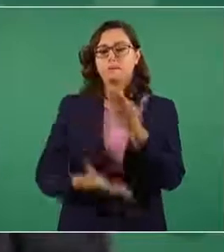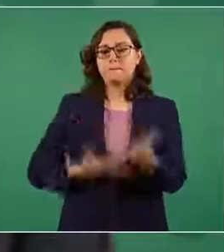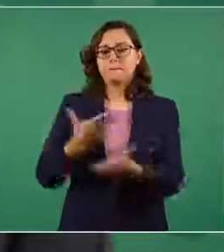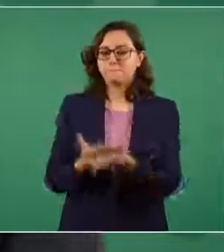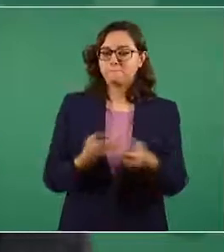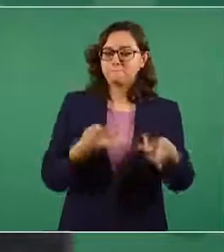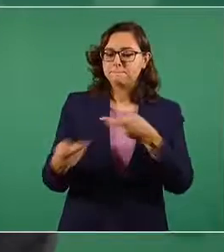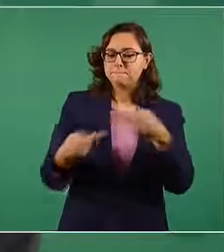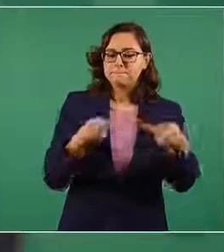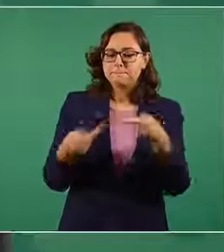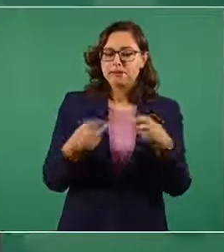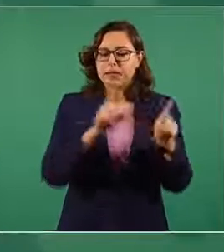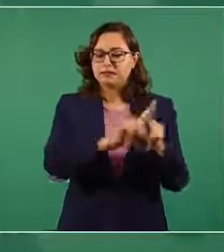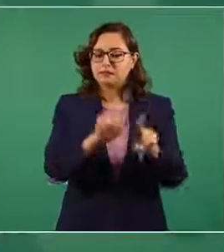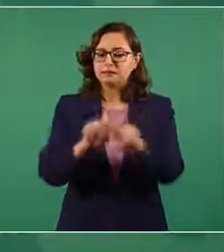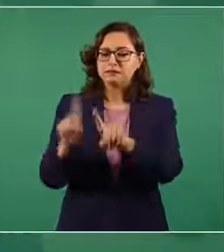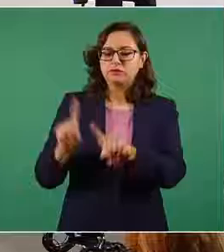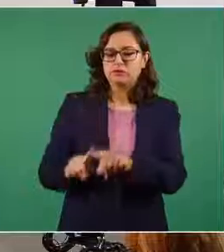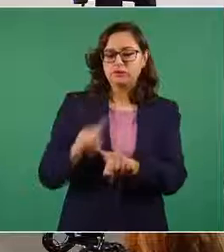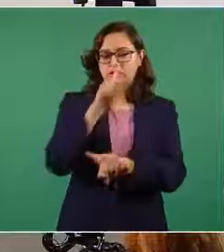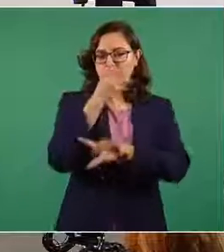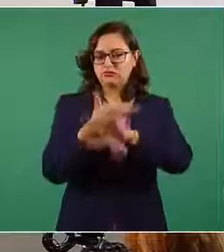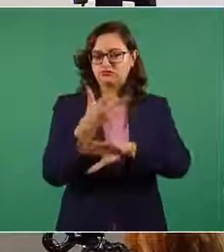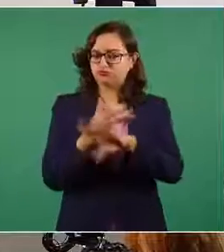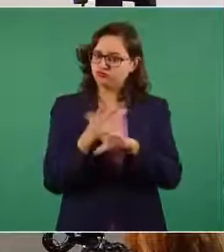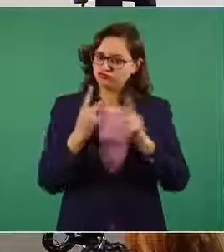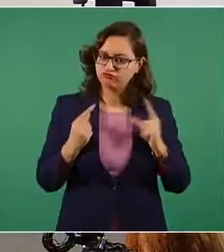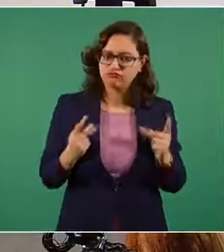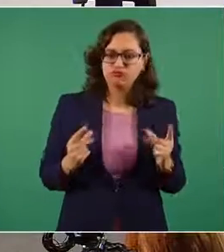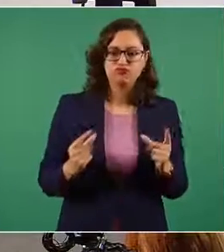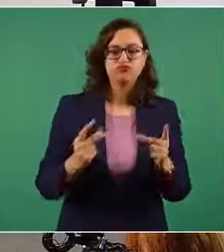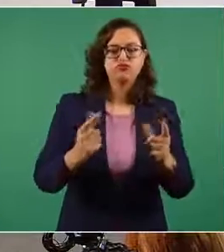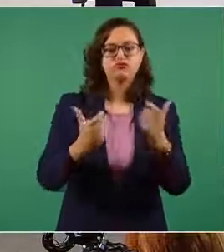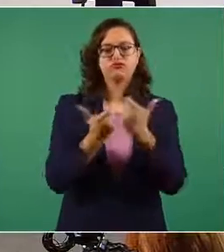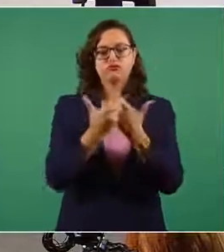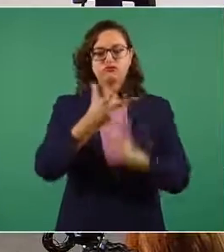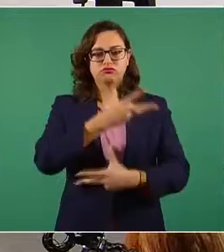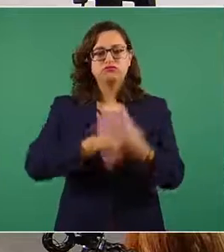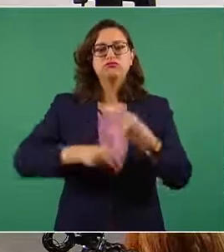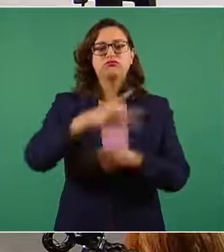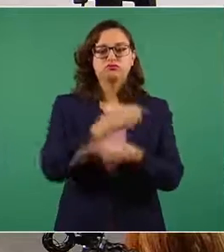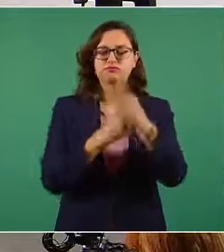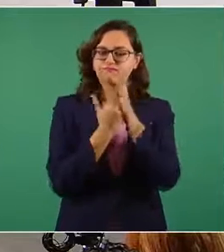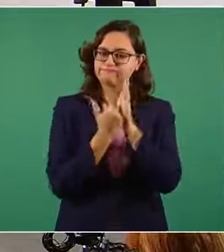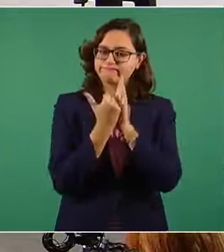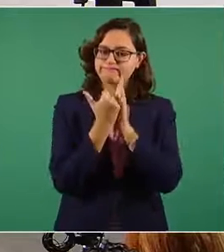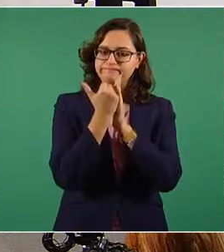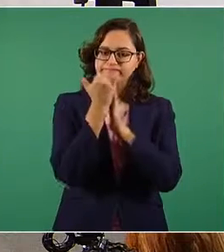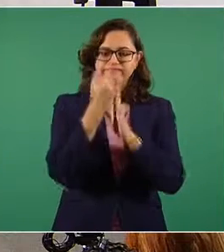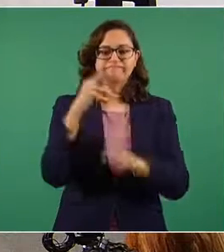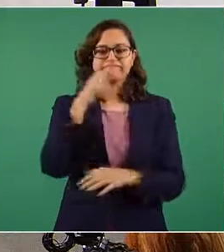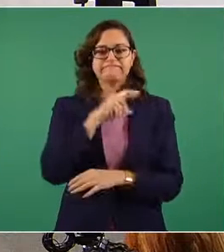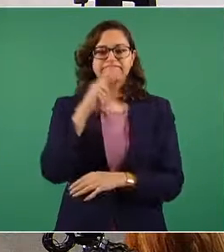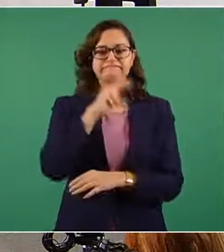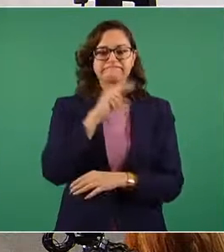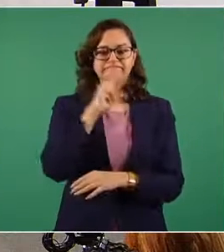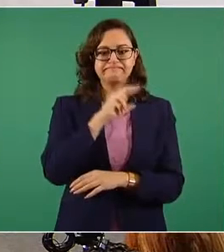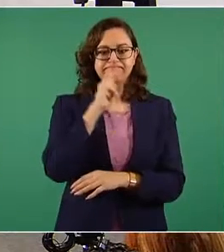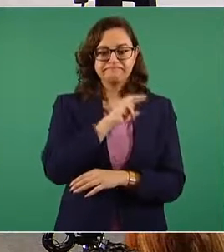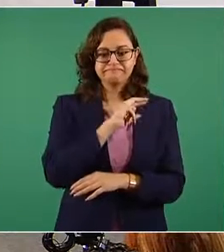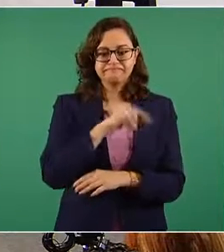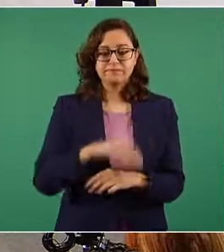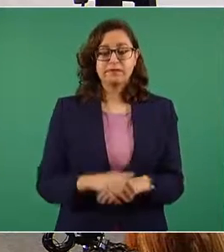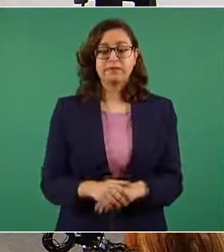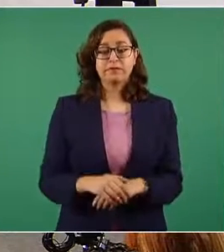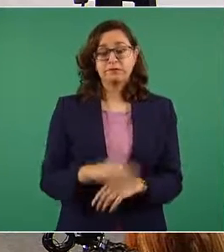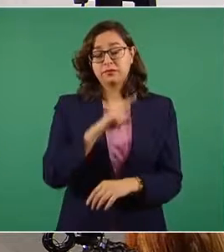otras iniciativas en los Estados Unidos para lograr la recuperación económica lo más pronto posible. Incluso mencionó que